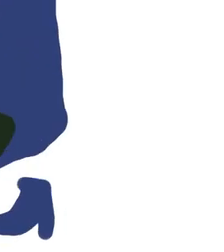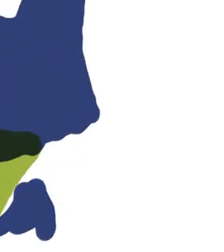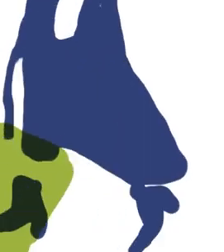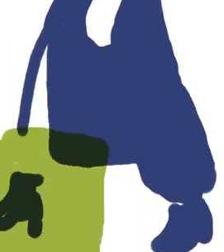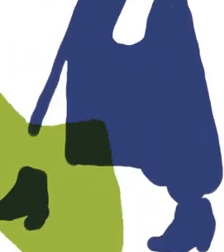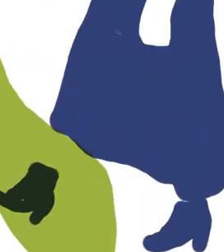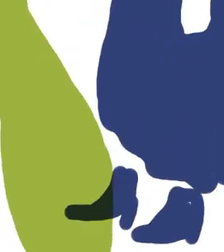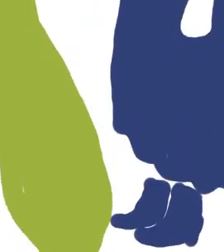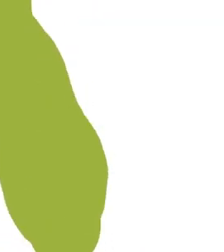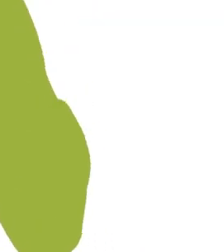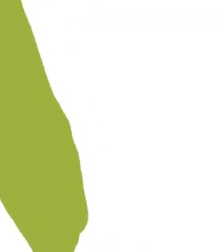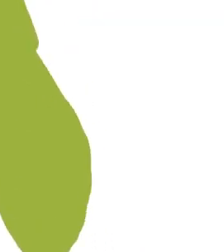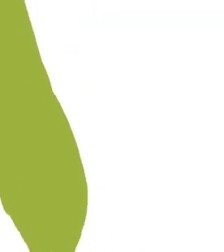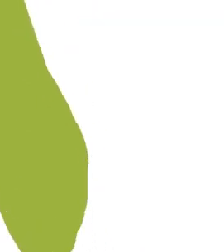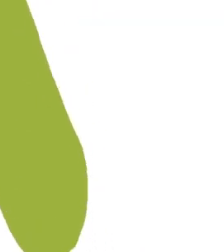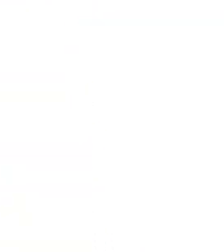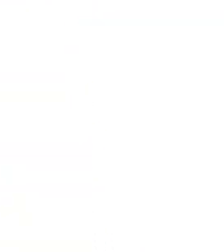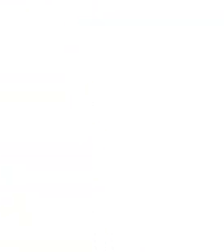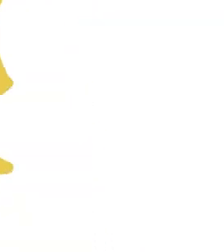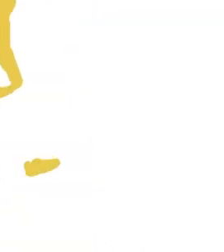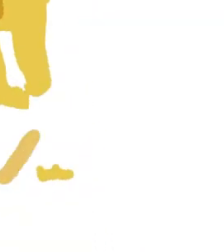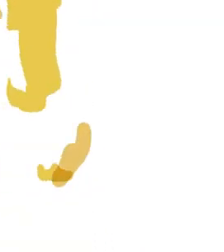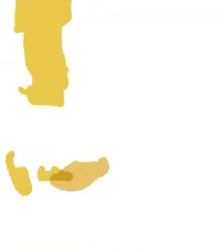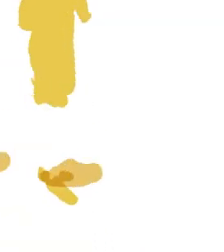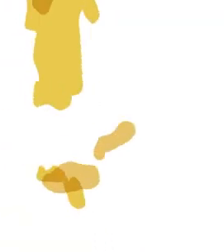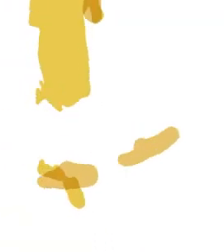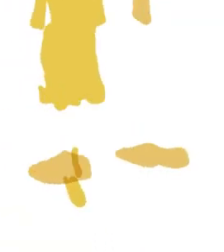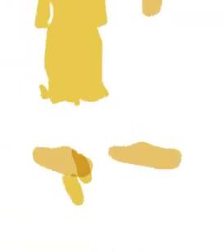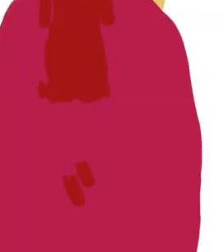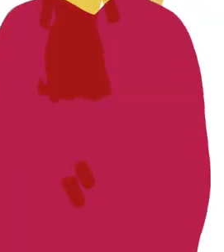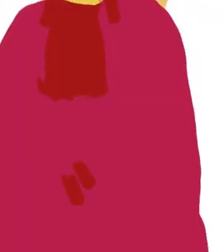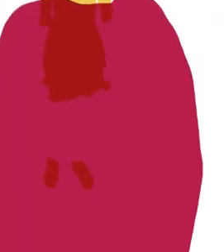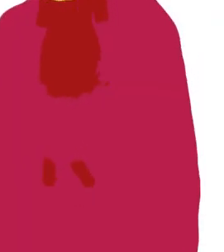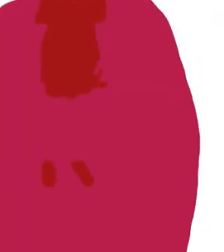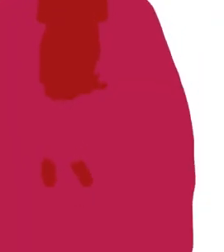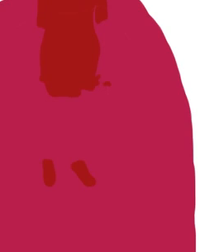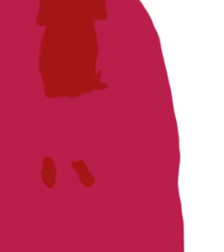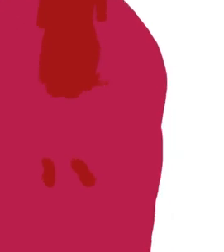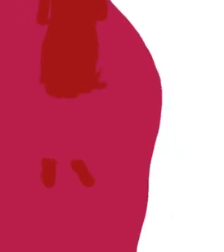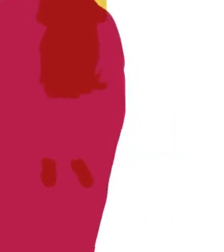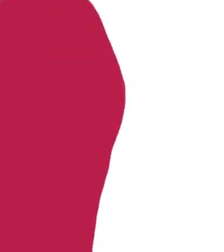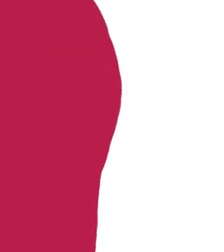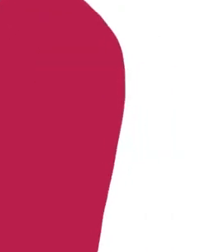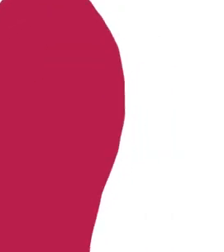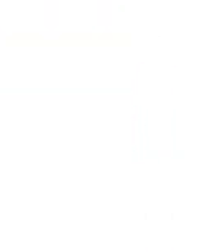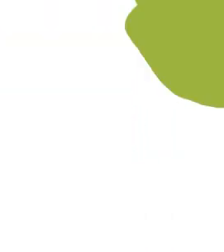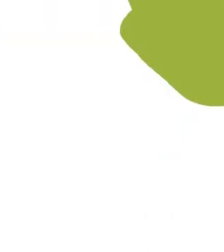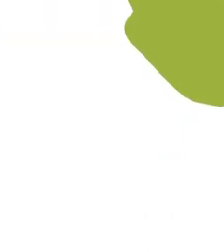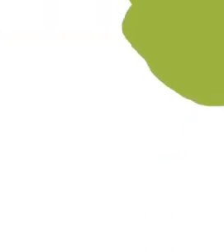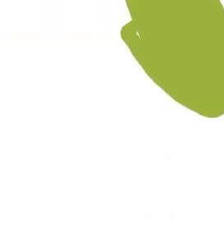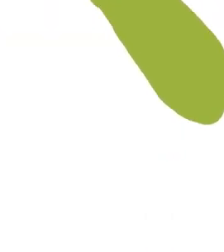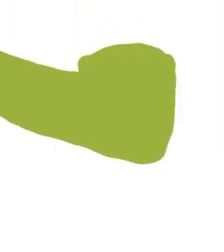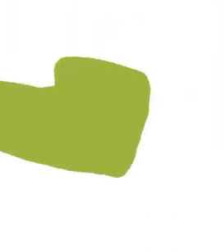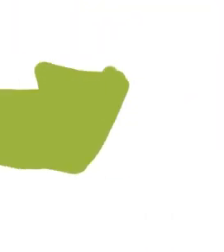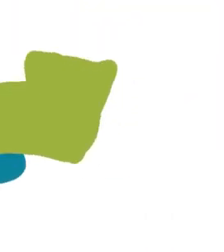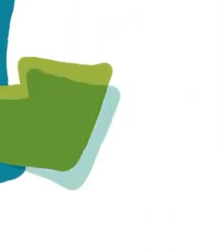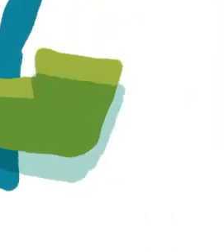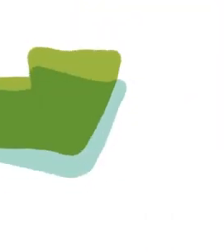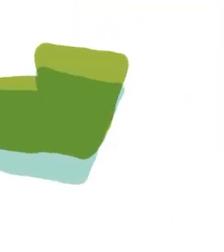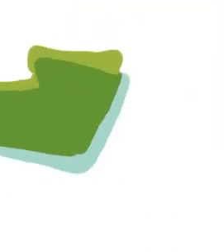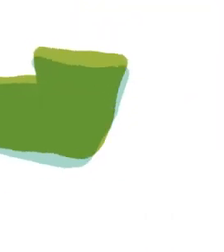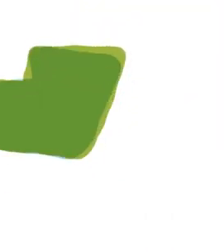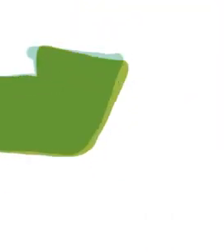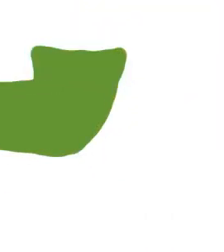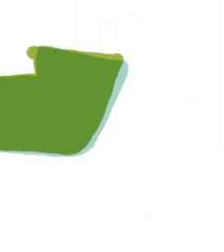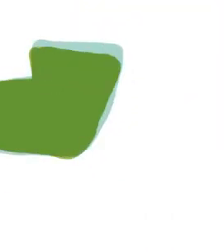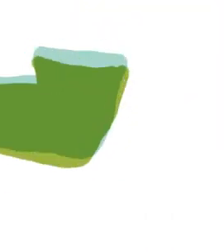Que la vida pase en el rodaje. Dale, no, no. Que la vida pase en el rodaje.